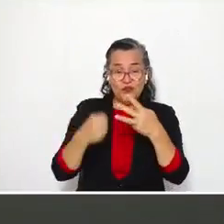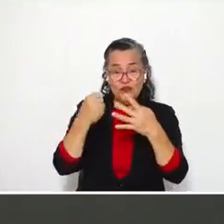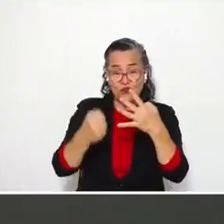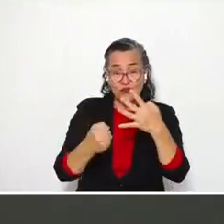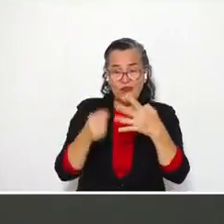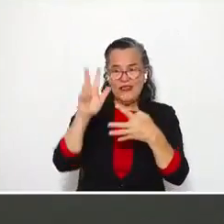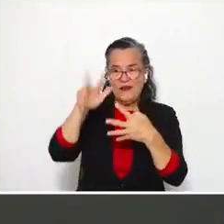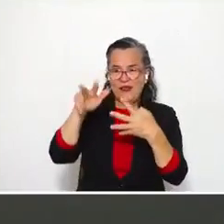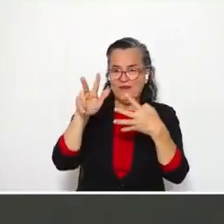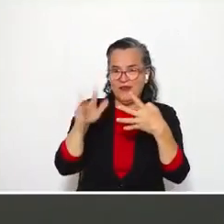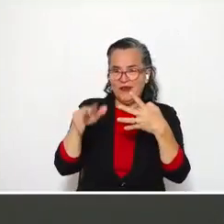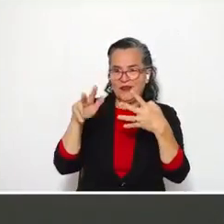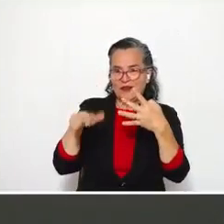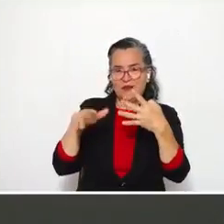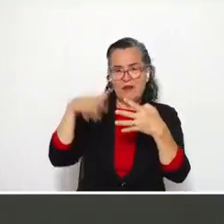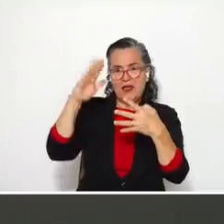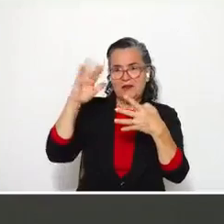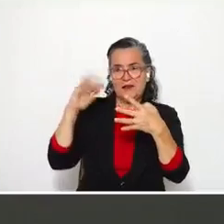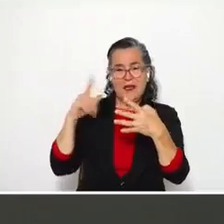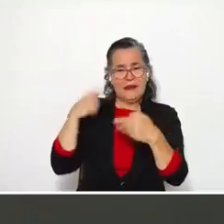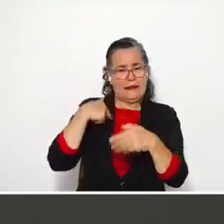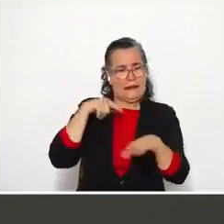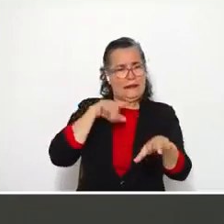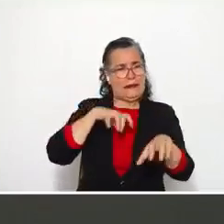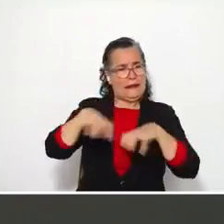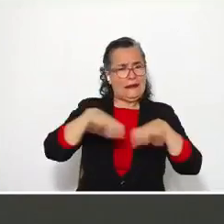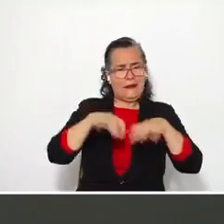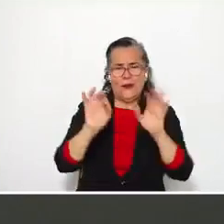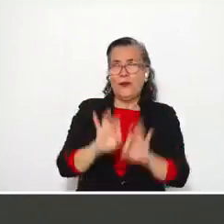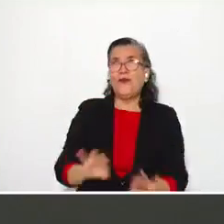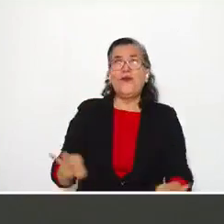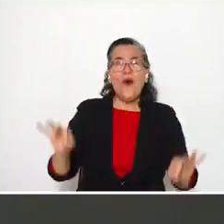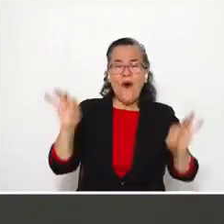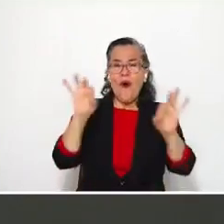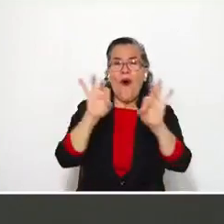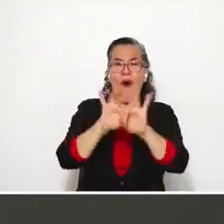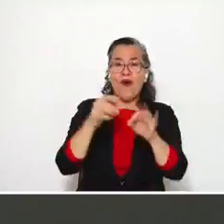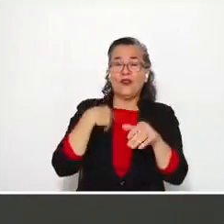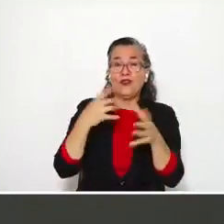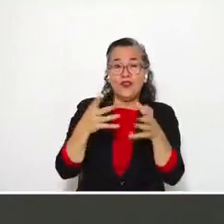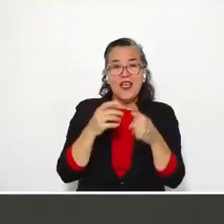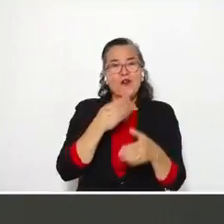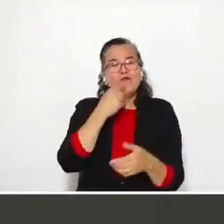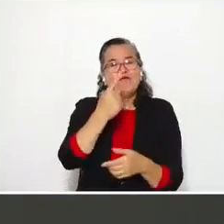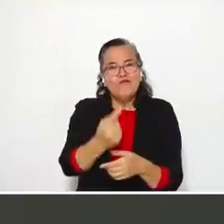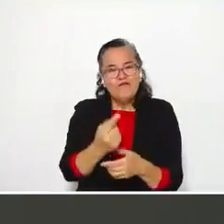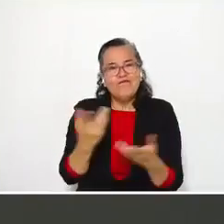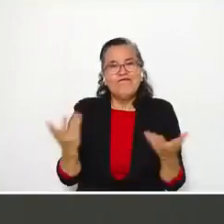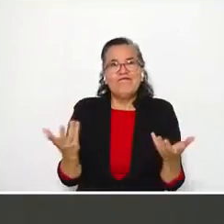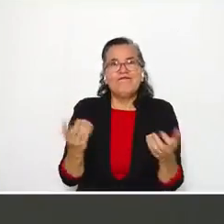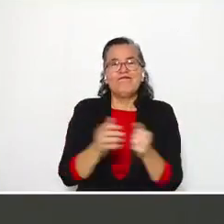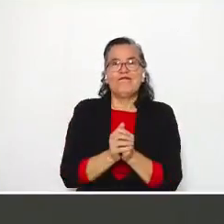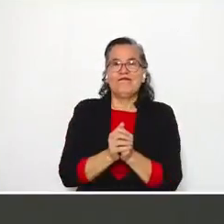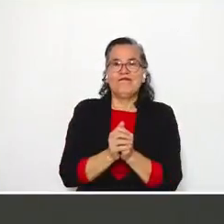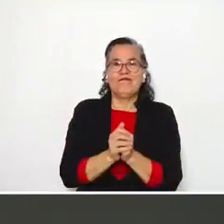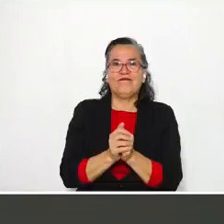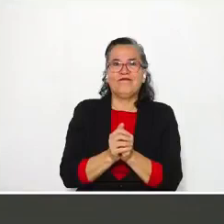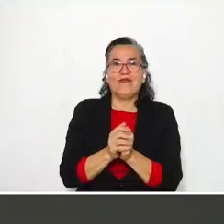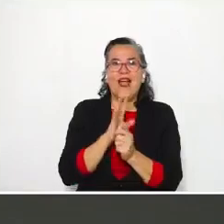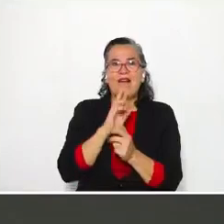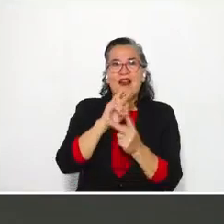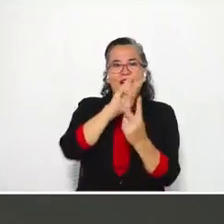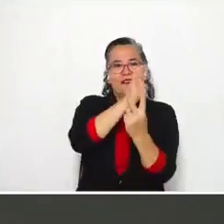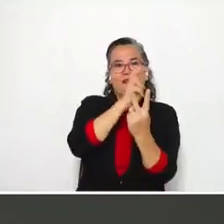y la verdad es que esa actividad es fundamental. Yo les quiero confesar que hoy quería referirme a